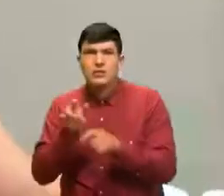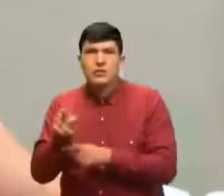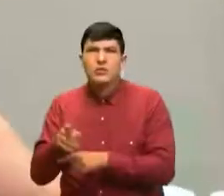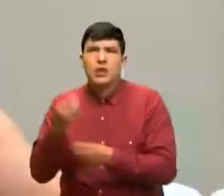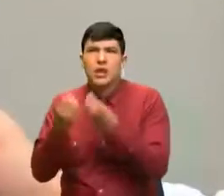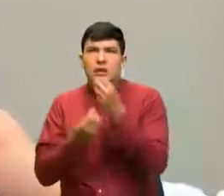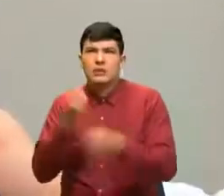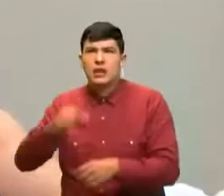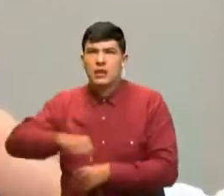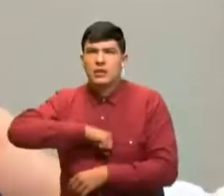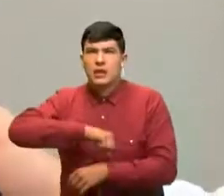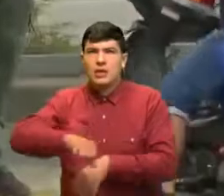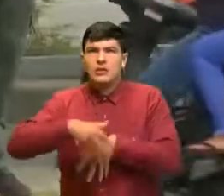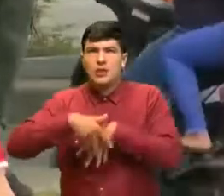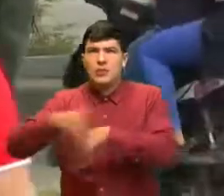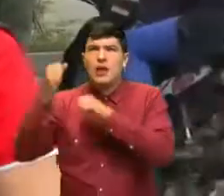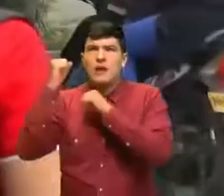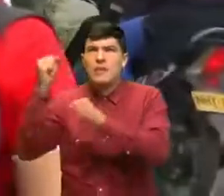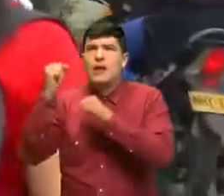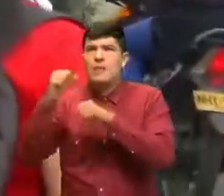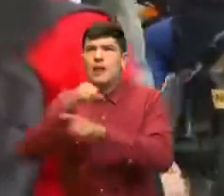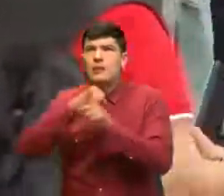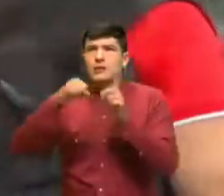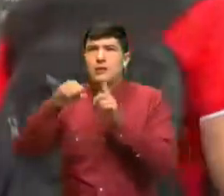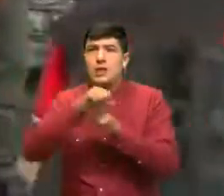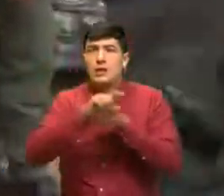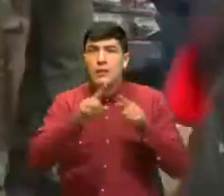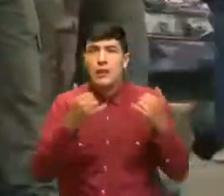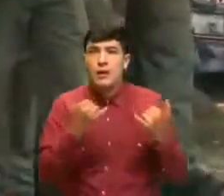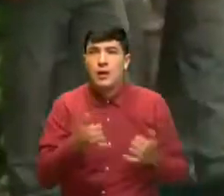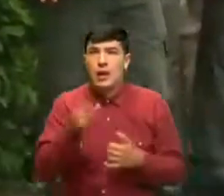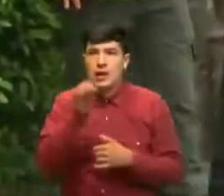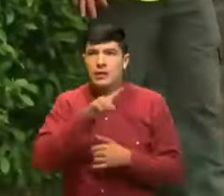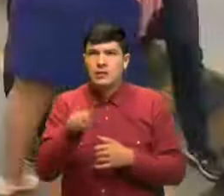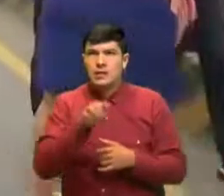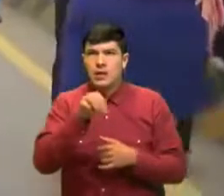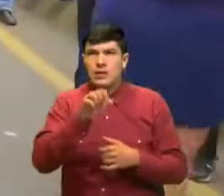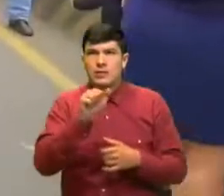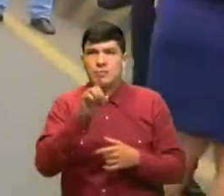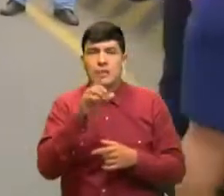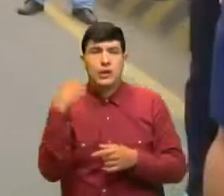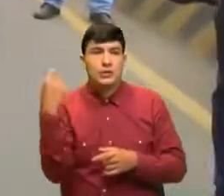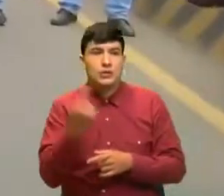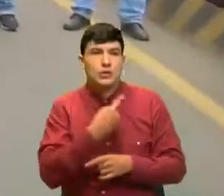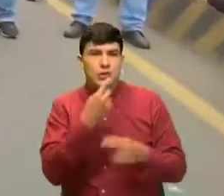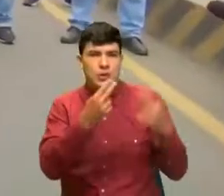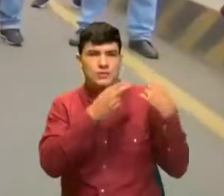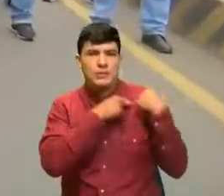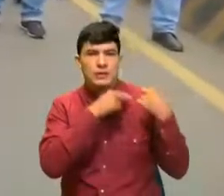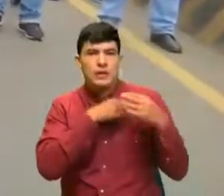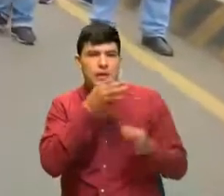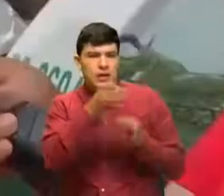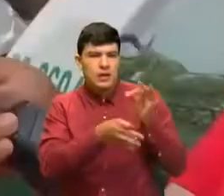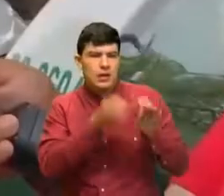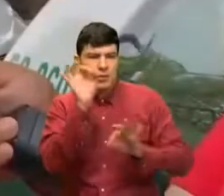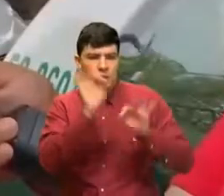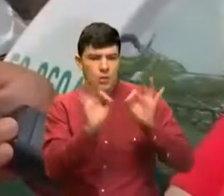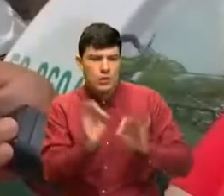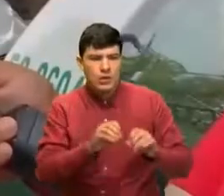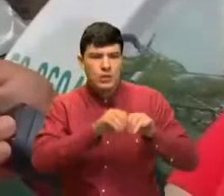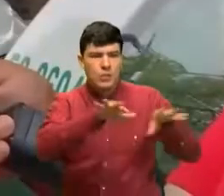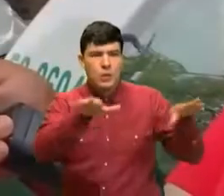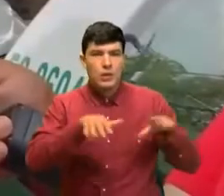su derecho a la movilización social mientras tanto el esmad según la policía solo ejerce su función de preservación del orden público la